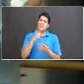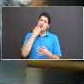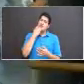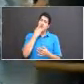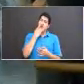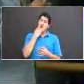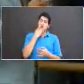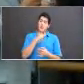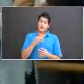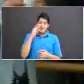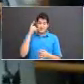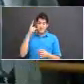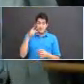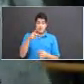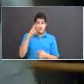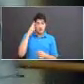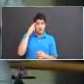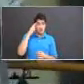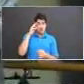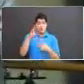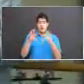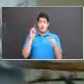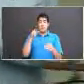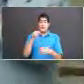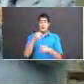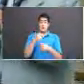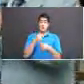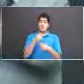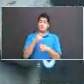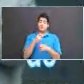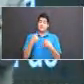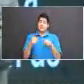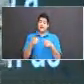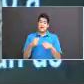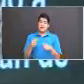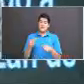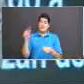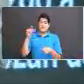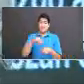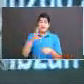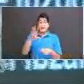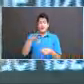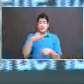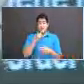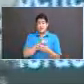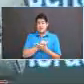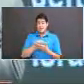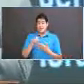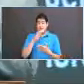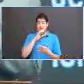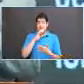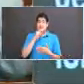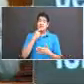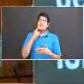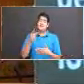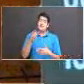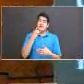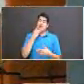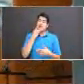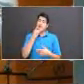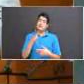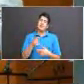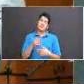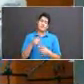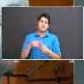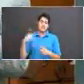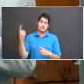te recordó el Señor de algo que hiciste antes y tomaste la Santa Cena indignamente, pídele perdón por toda Santa Cena pasada, Señor. Por